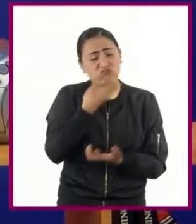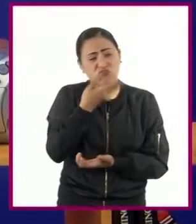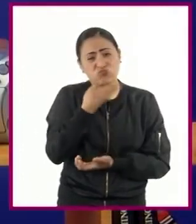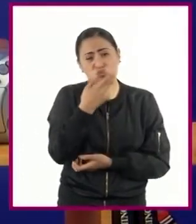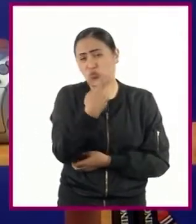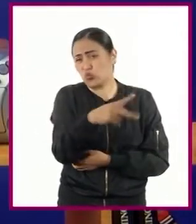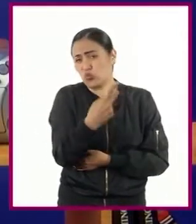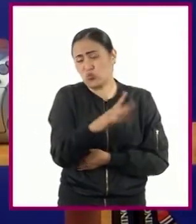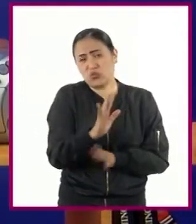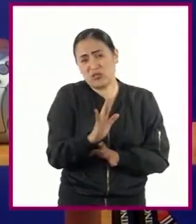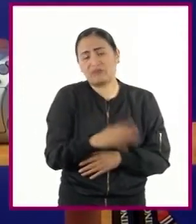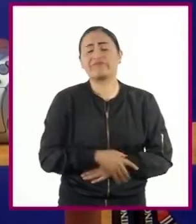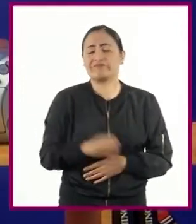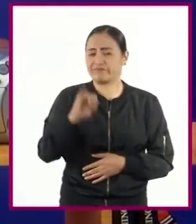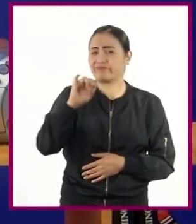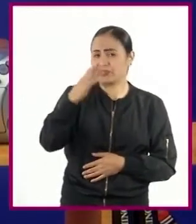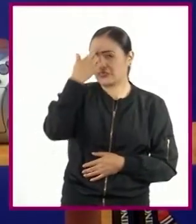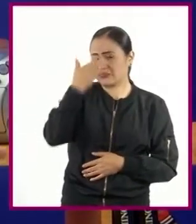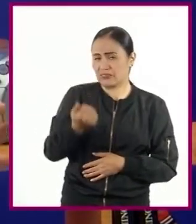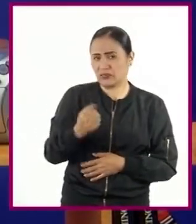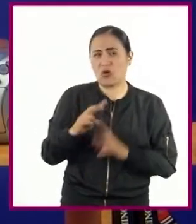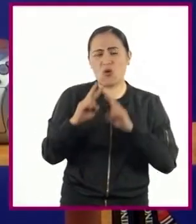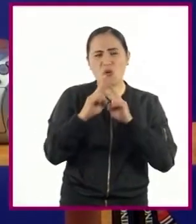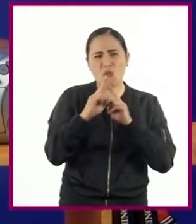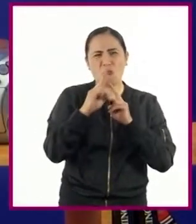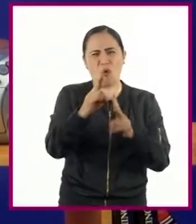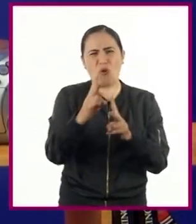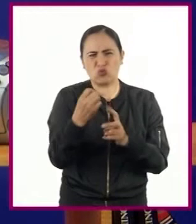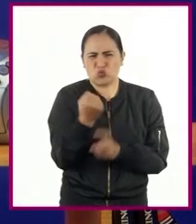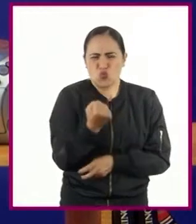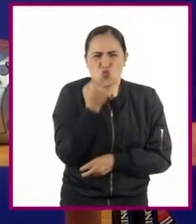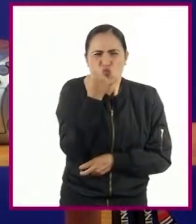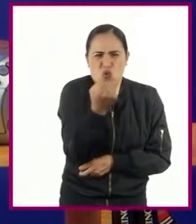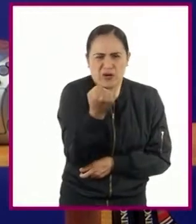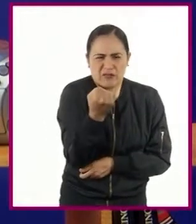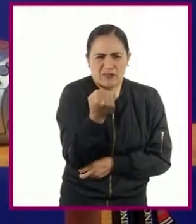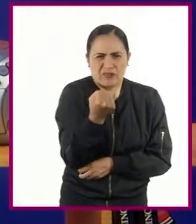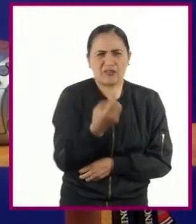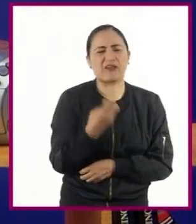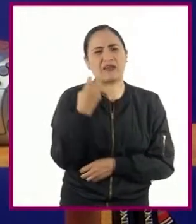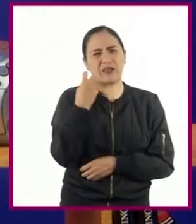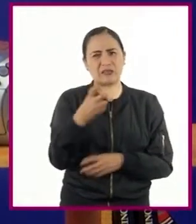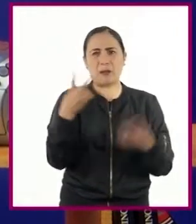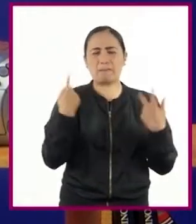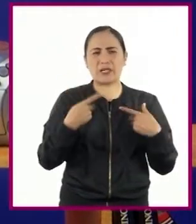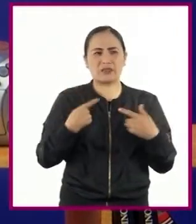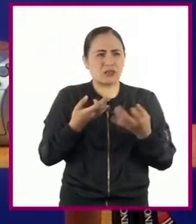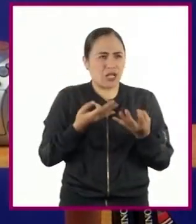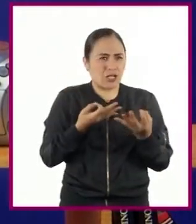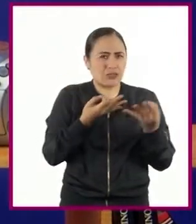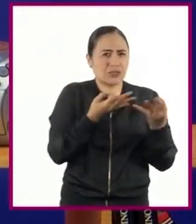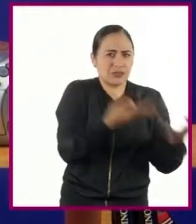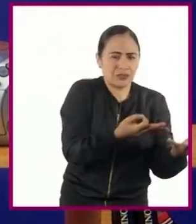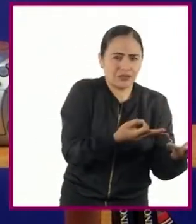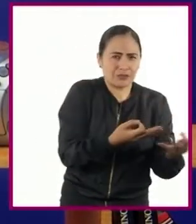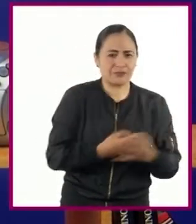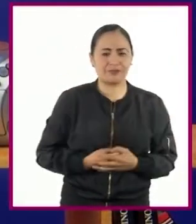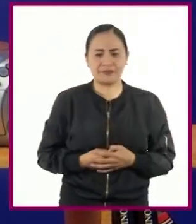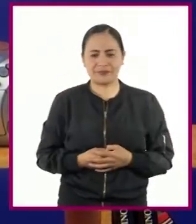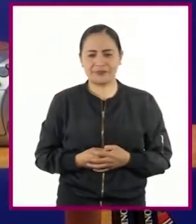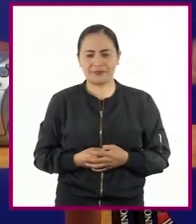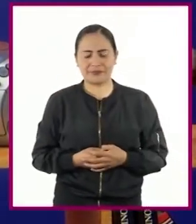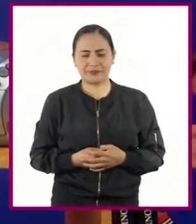Tienes toda la razón. El tono de voz tiene mucho que ver en la captación de las audiencias. No es de extrañar que